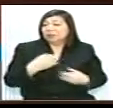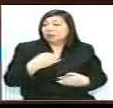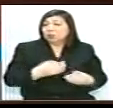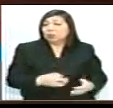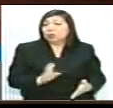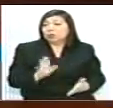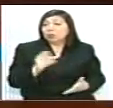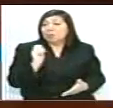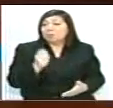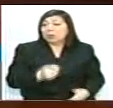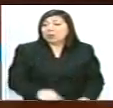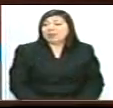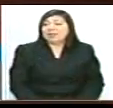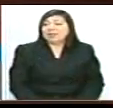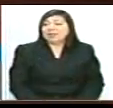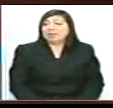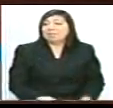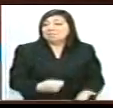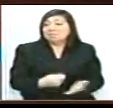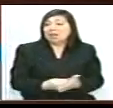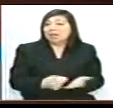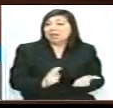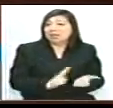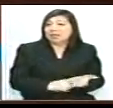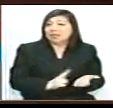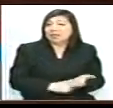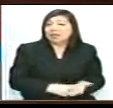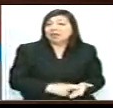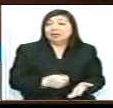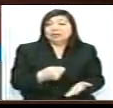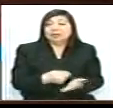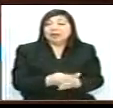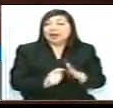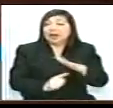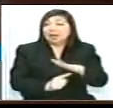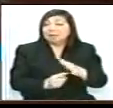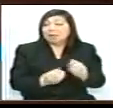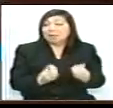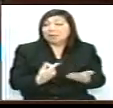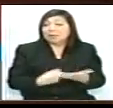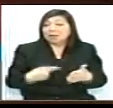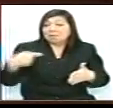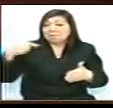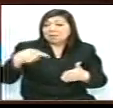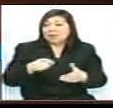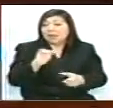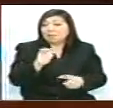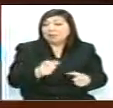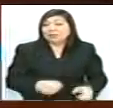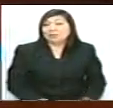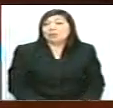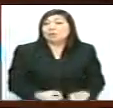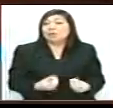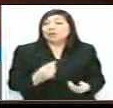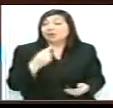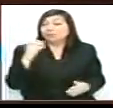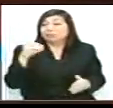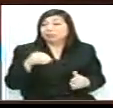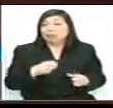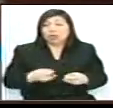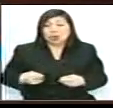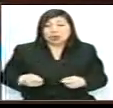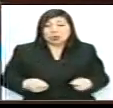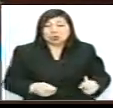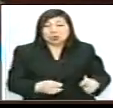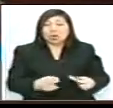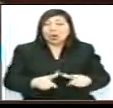judicializadas sus multas, sus deudas tributarias, sus deudas ambientales porque están matando a la gente, porque están envenenando los ríos